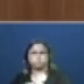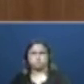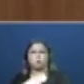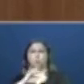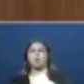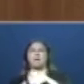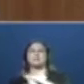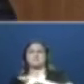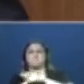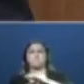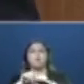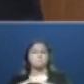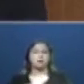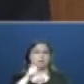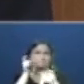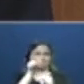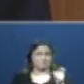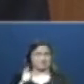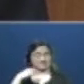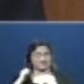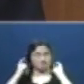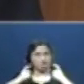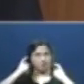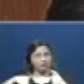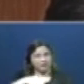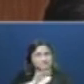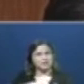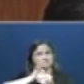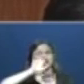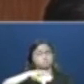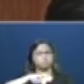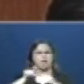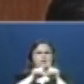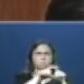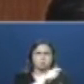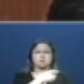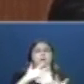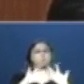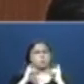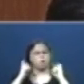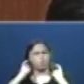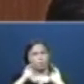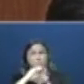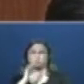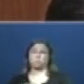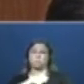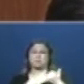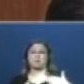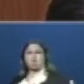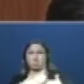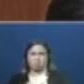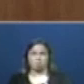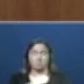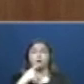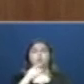retroceso en el esfuerzo que habíamos realizado en Castilla y león empresas y administraciones una posible mejoría del